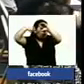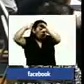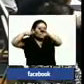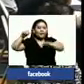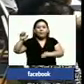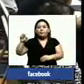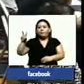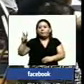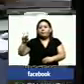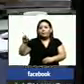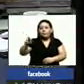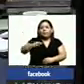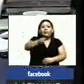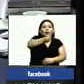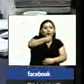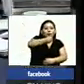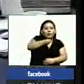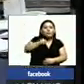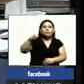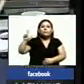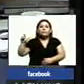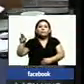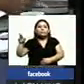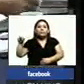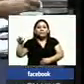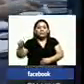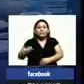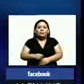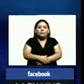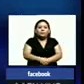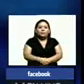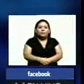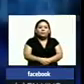Everávalos Un reporte De Luis Alberto López